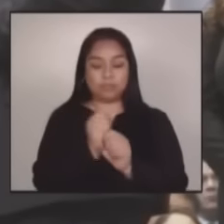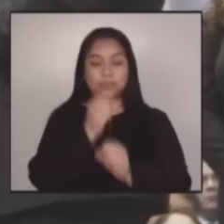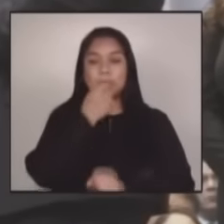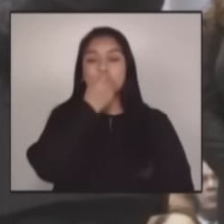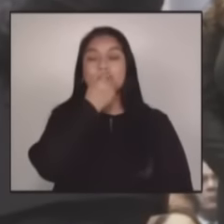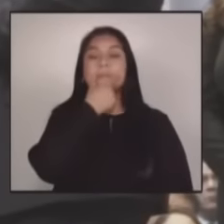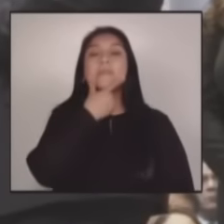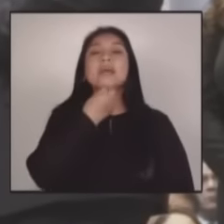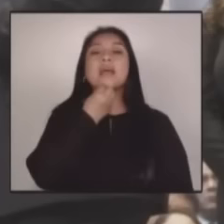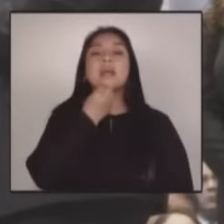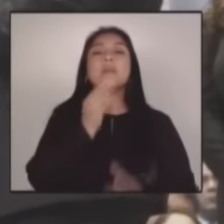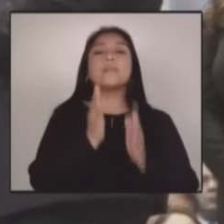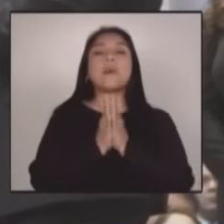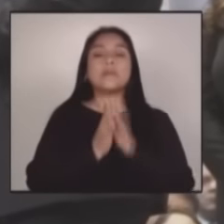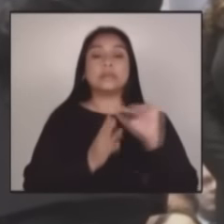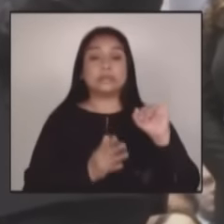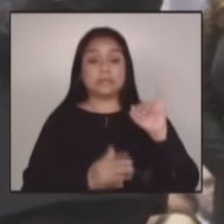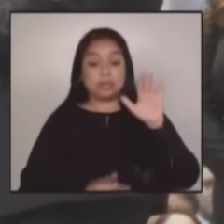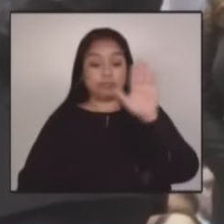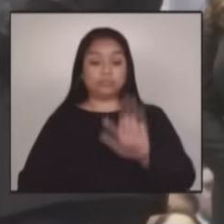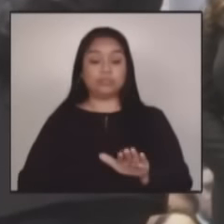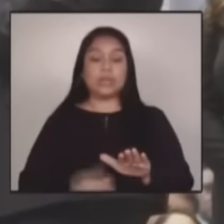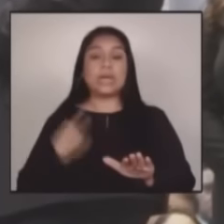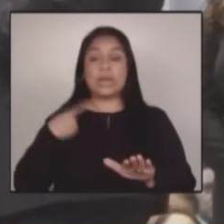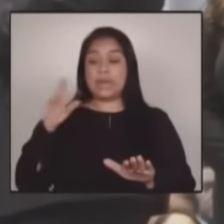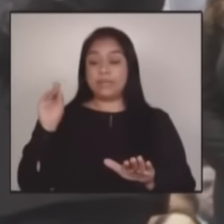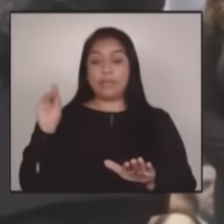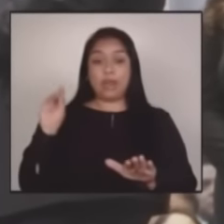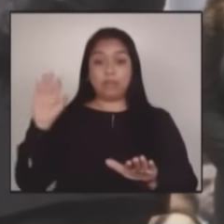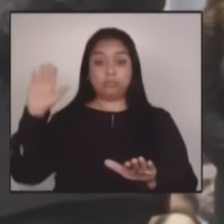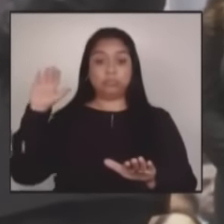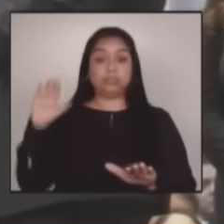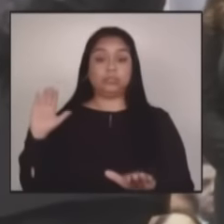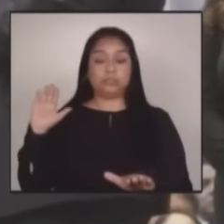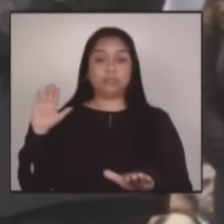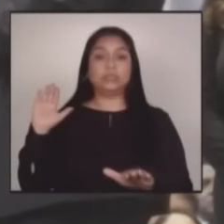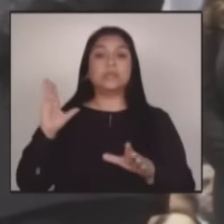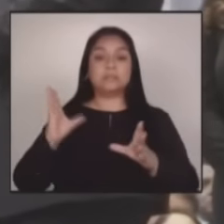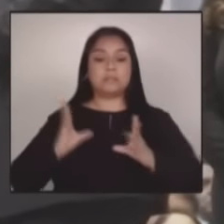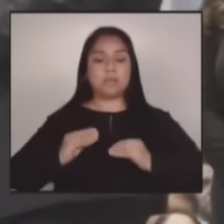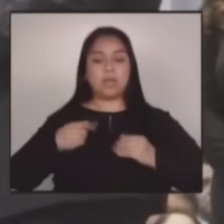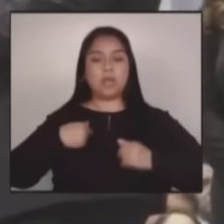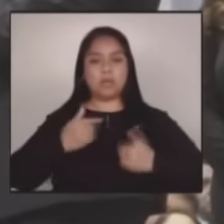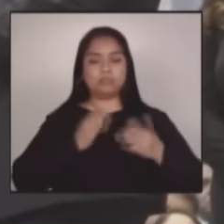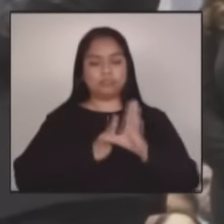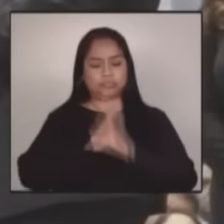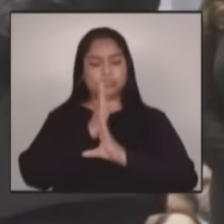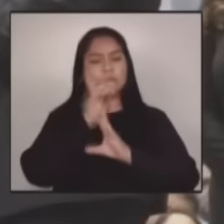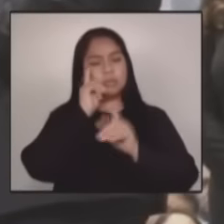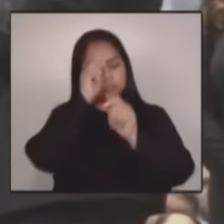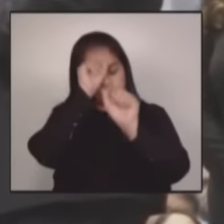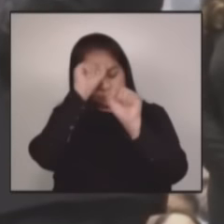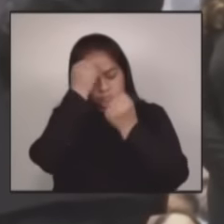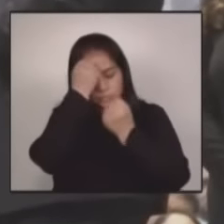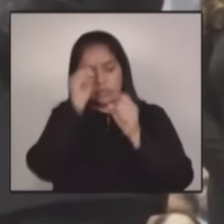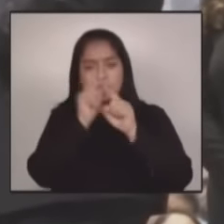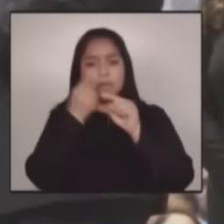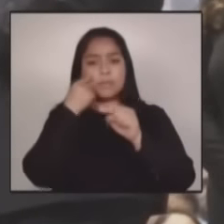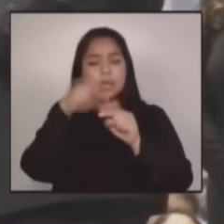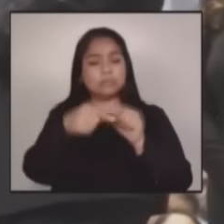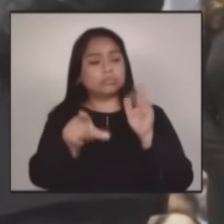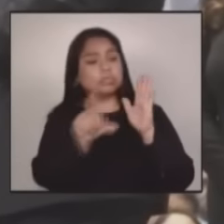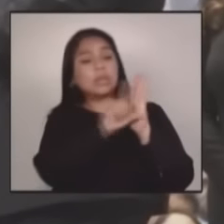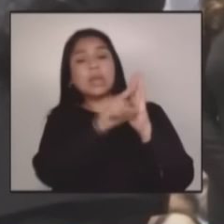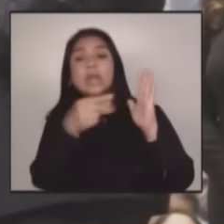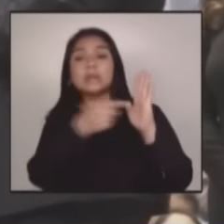deterioro democrático, especialmente con un cierre del espacio cívico nunca antes visto en los últimos años. Recibe un país con